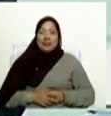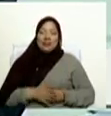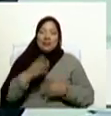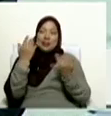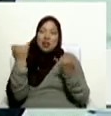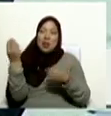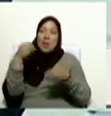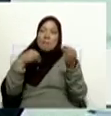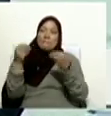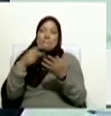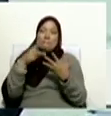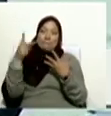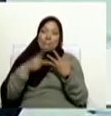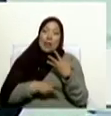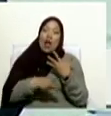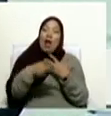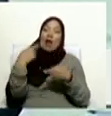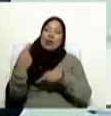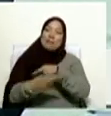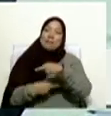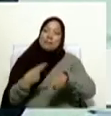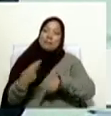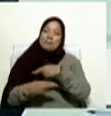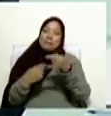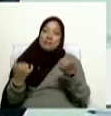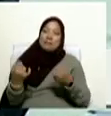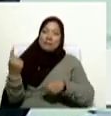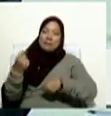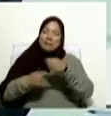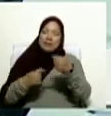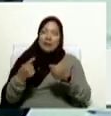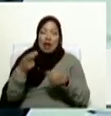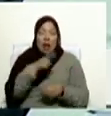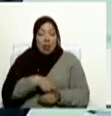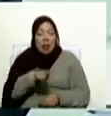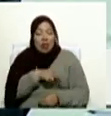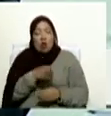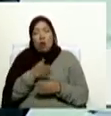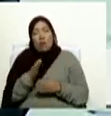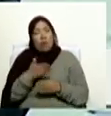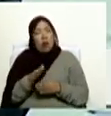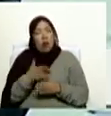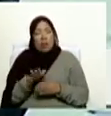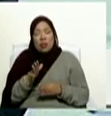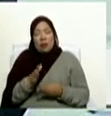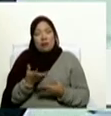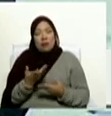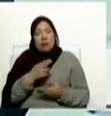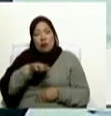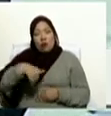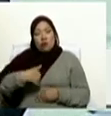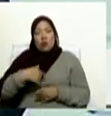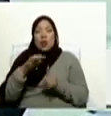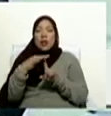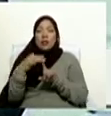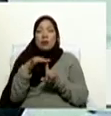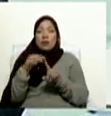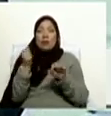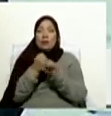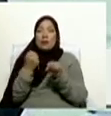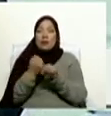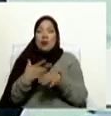Más allá de cualquier cosmovisión Más allá de nuestras religiones Más allá de nuestras simpatías y